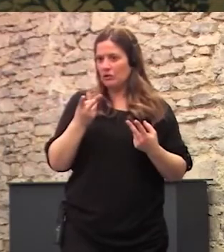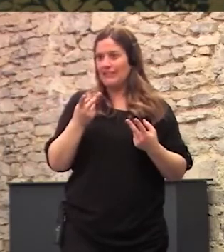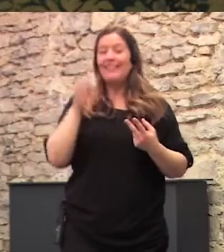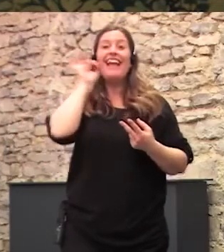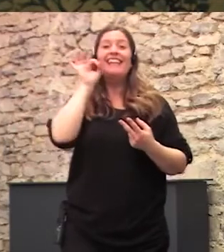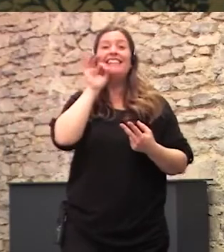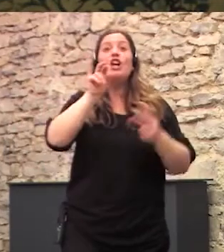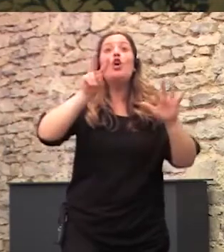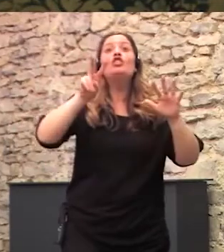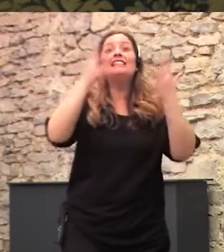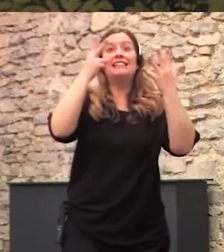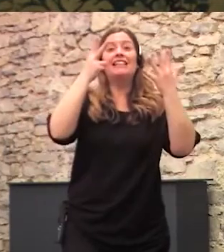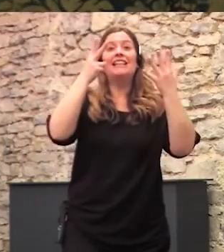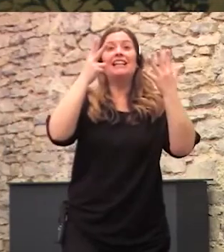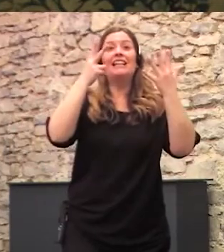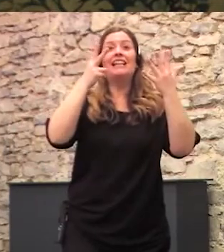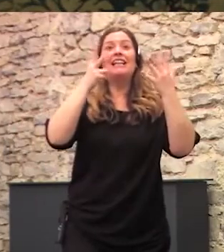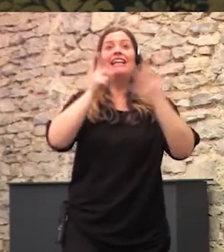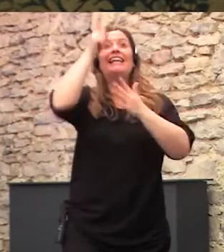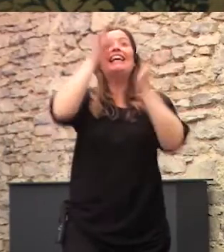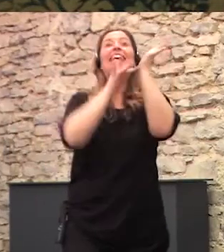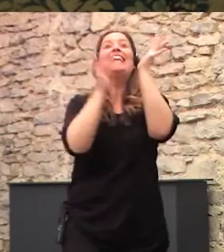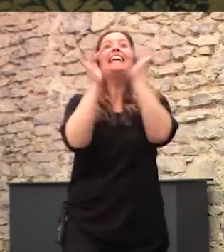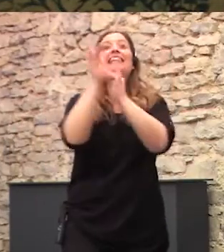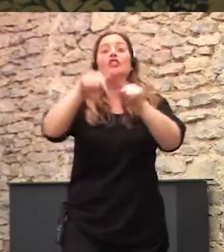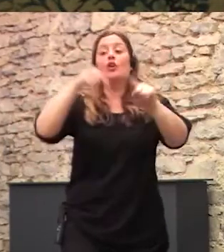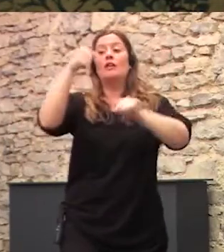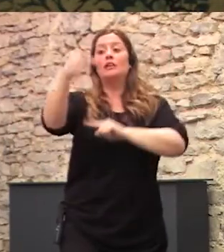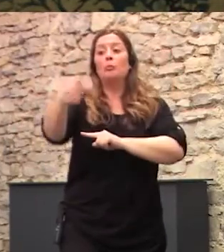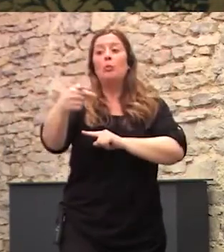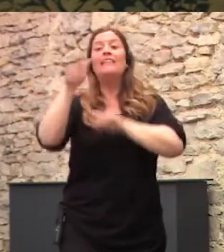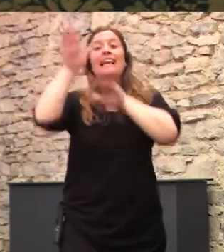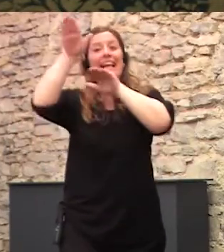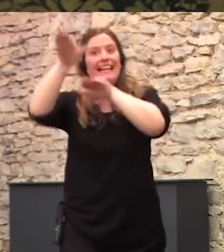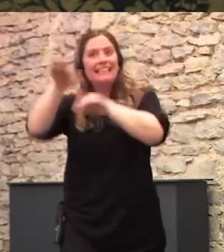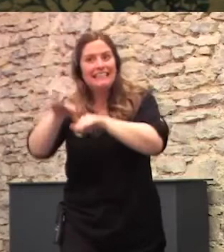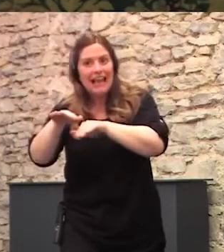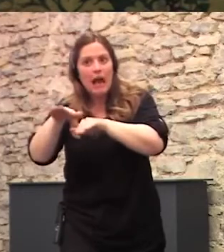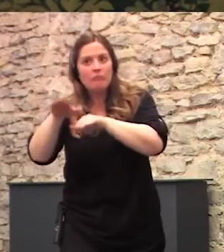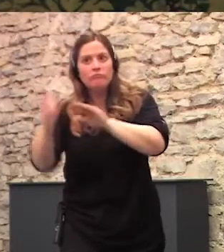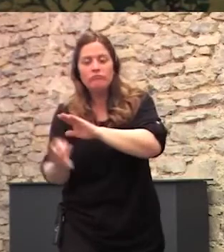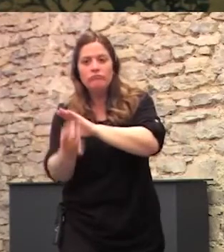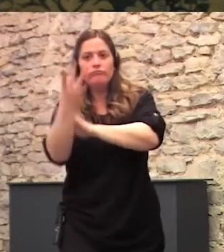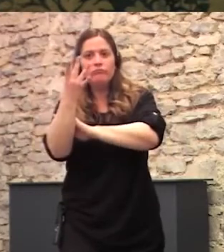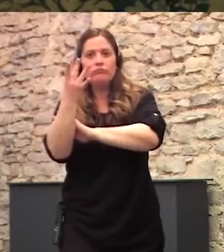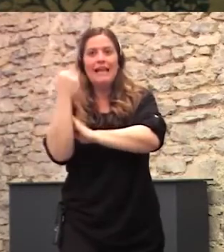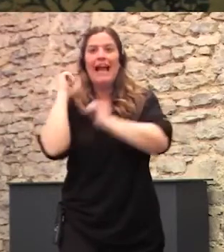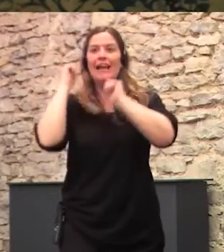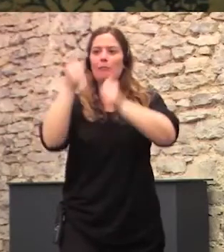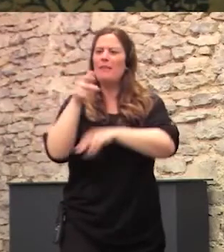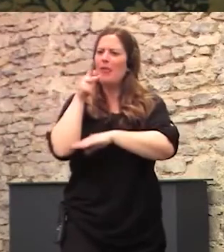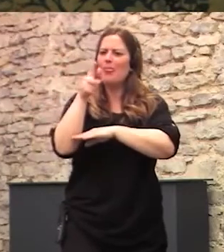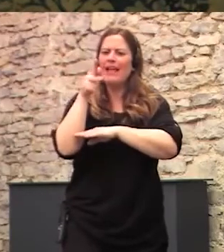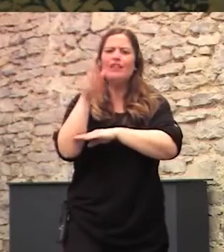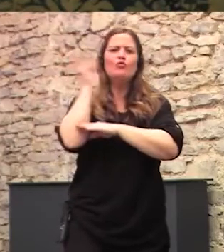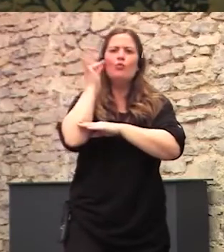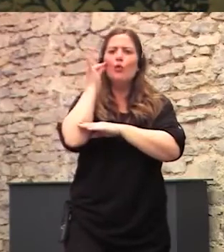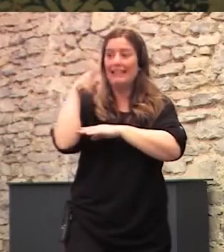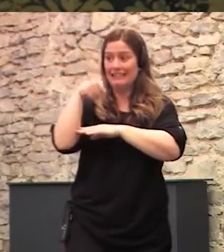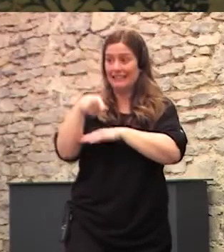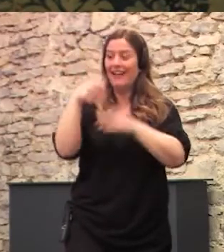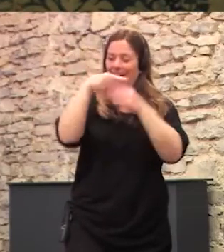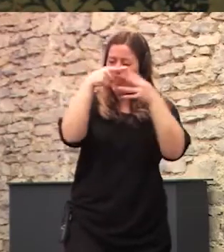Cristo, que cuando apareció el Islam, se establecen todos estos derechos para las mujeres, ¿cómo se